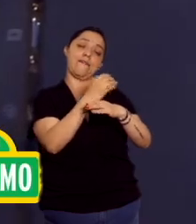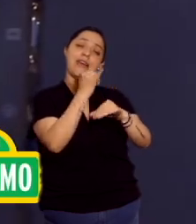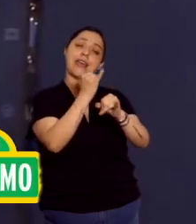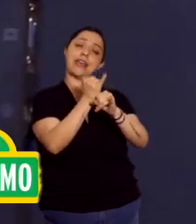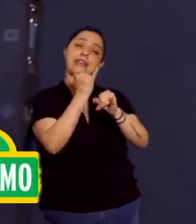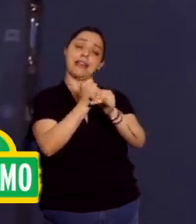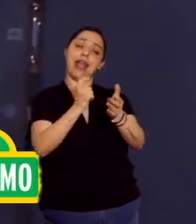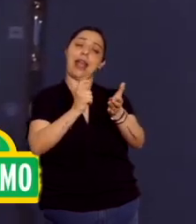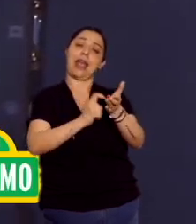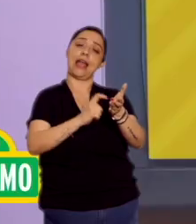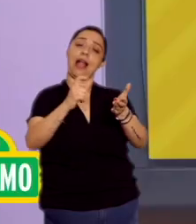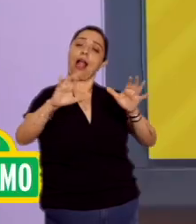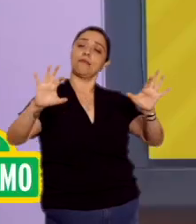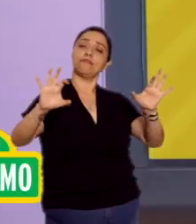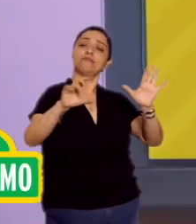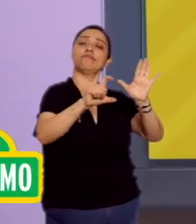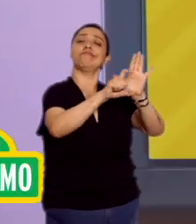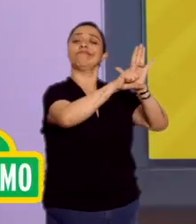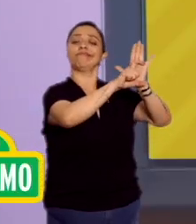Click.